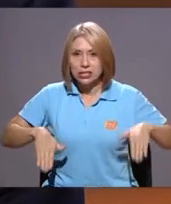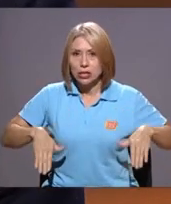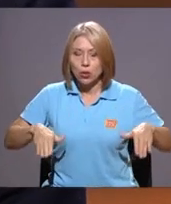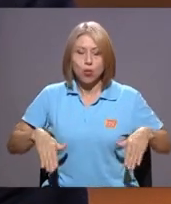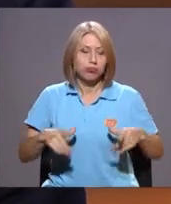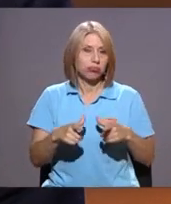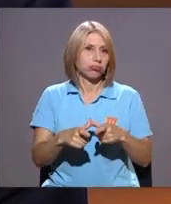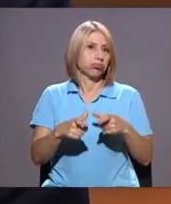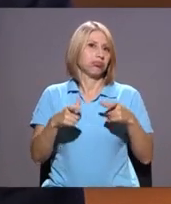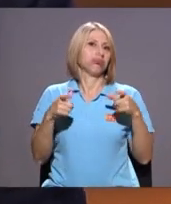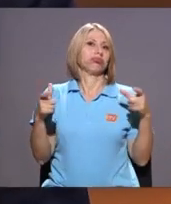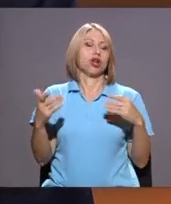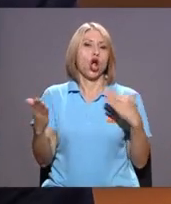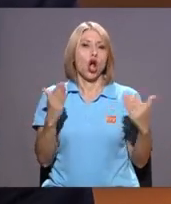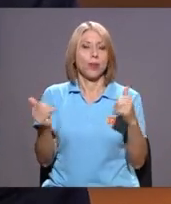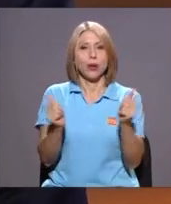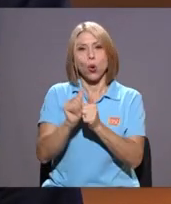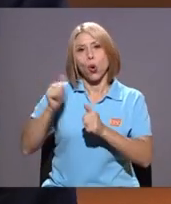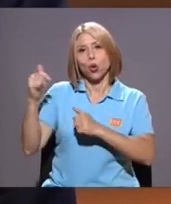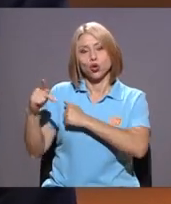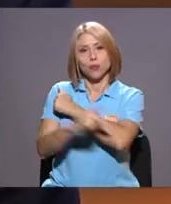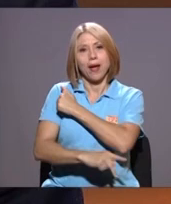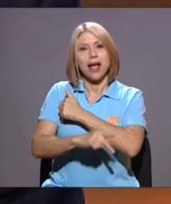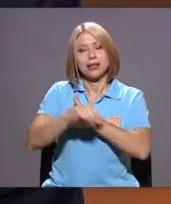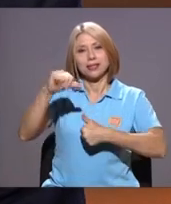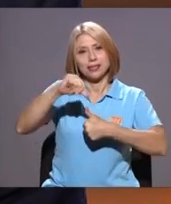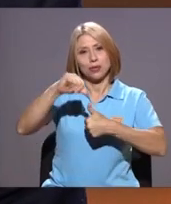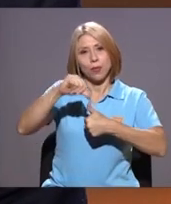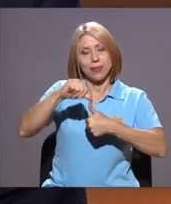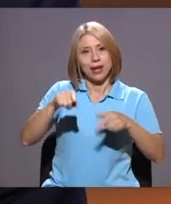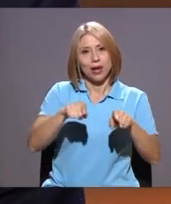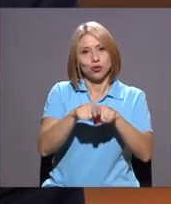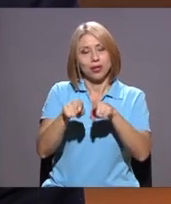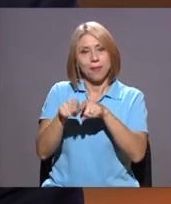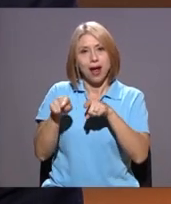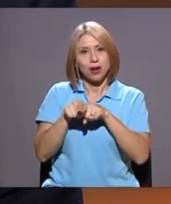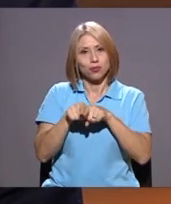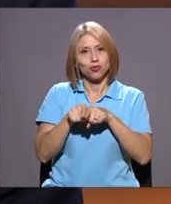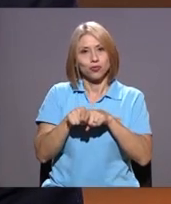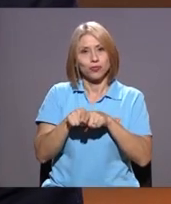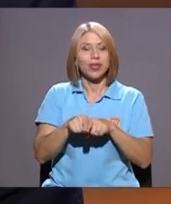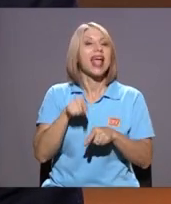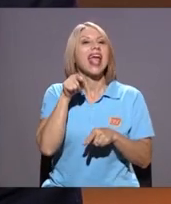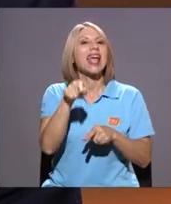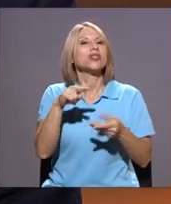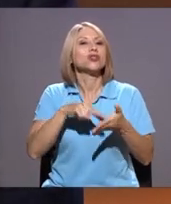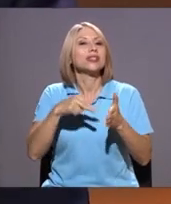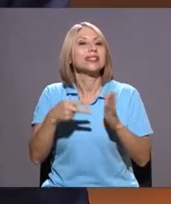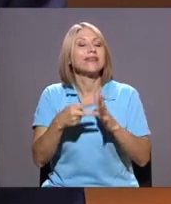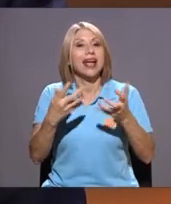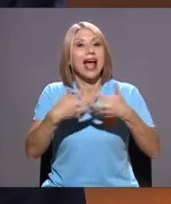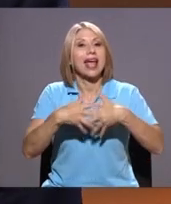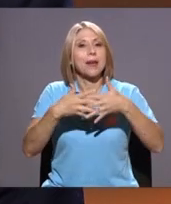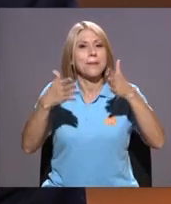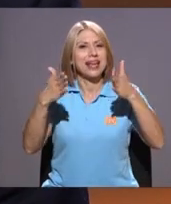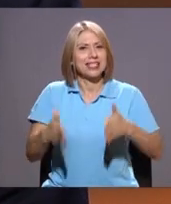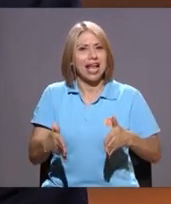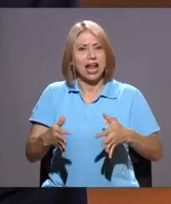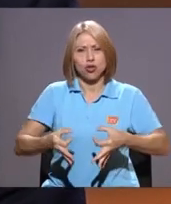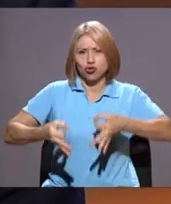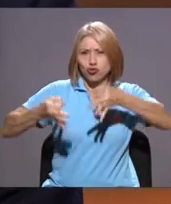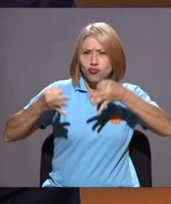relevante como otros países hermanos centroamericanos y eso ha hecho que los empresarios de pura cepa que digo yo